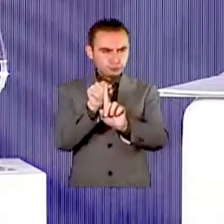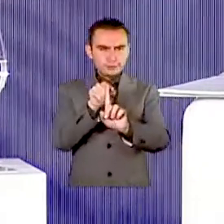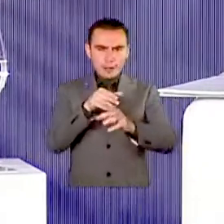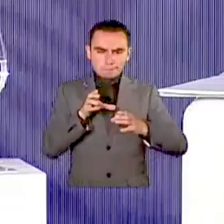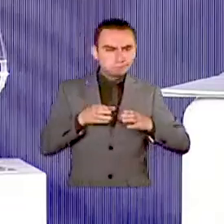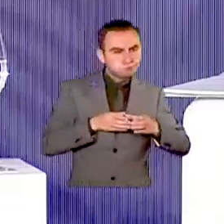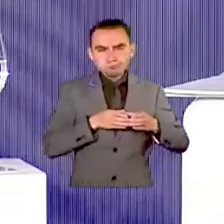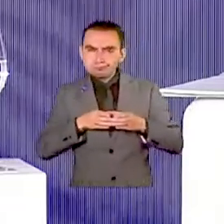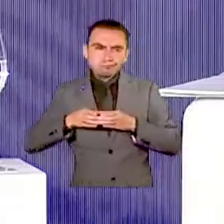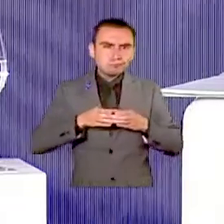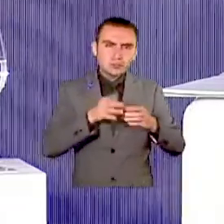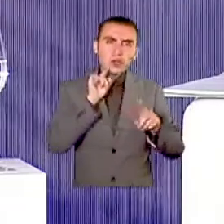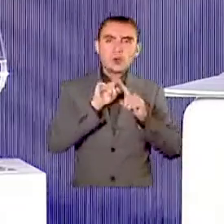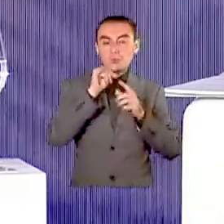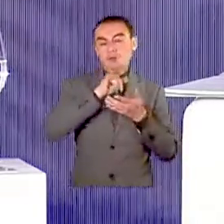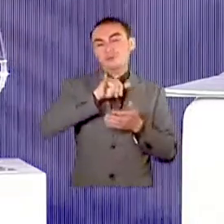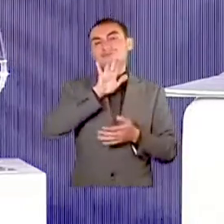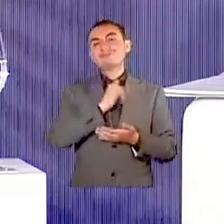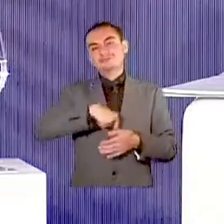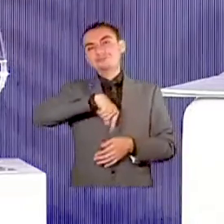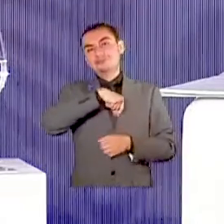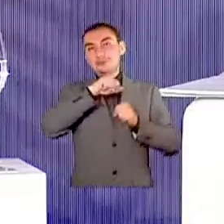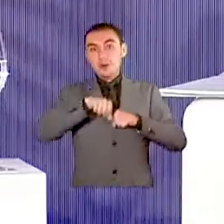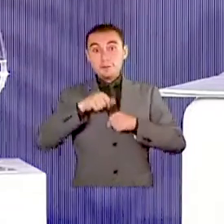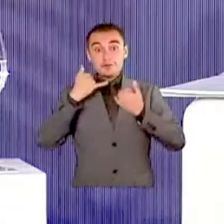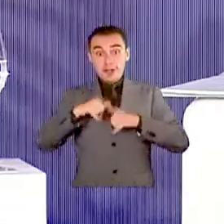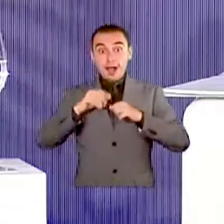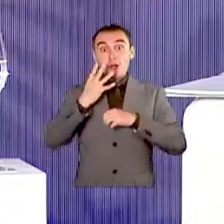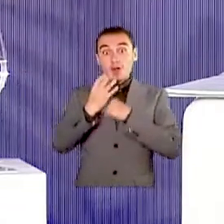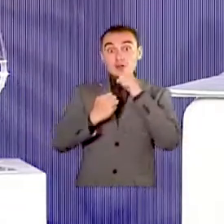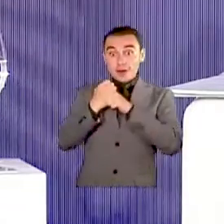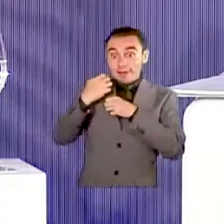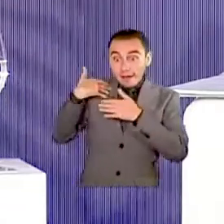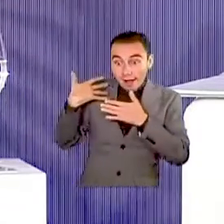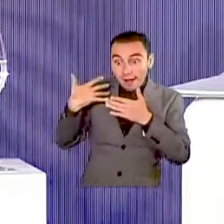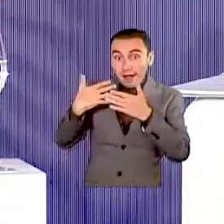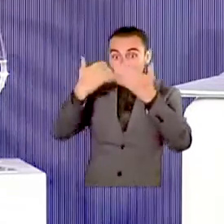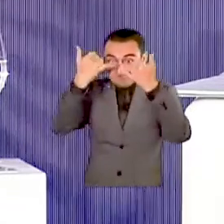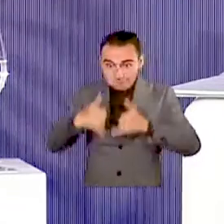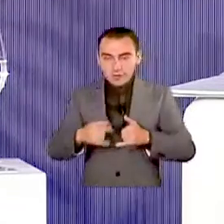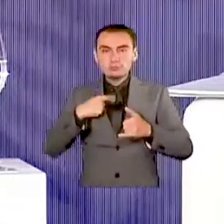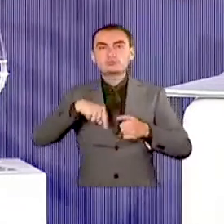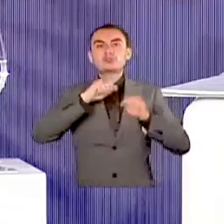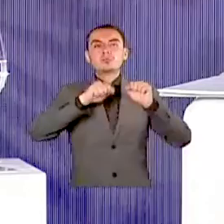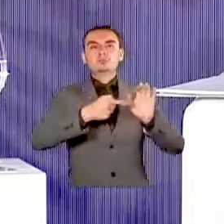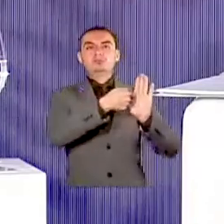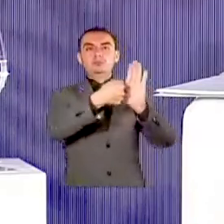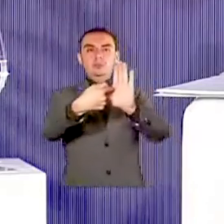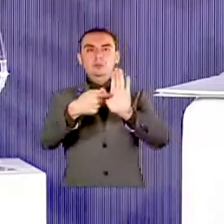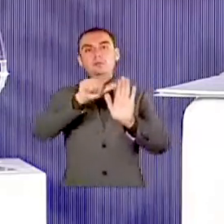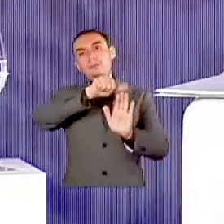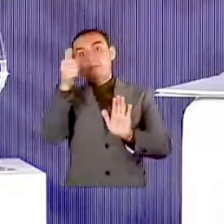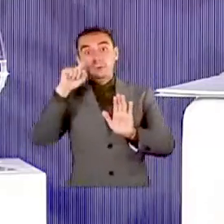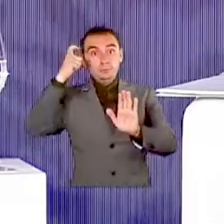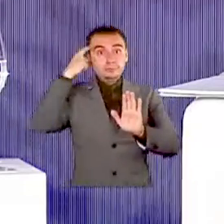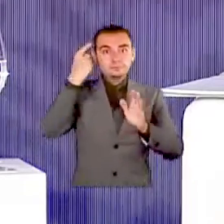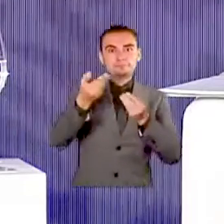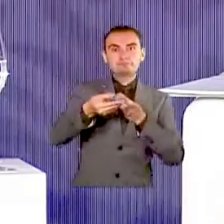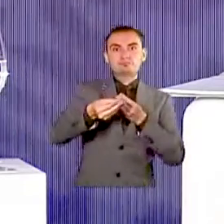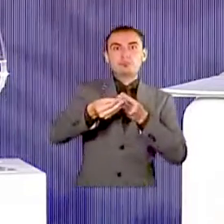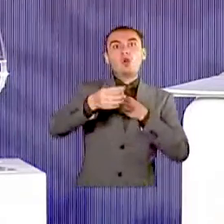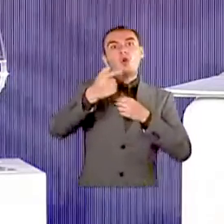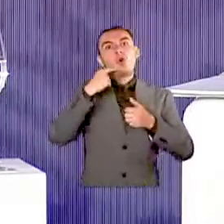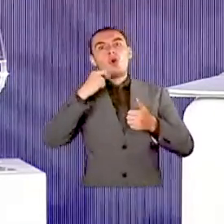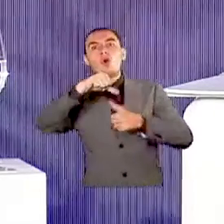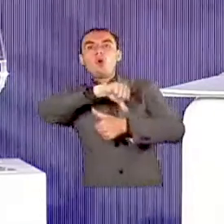las resoluciones que tenemos que entregar cuando se acaben los 4 años de administración y dejar el camino libre para que el otro que venga o